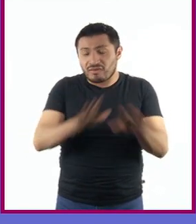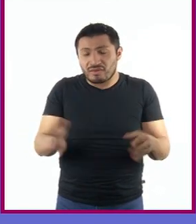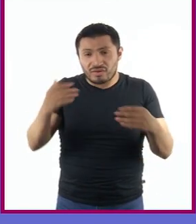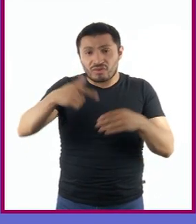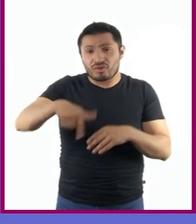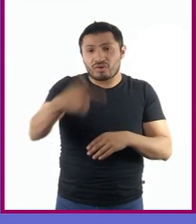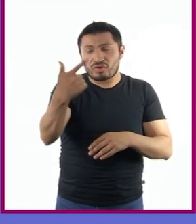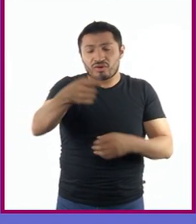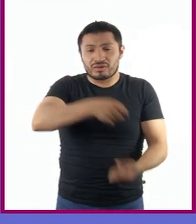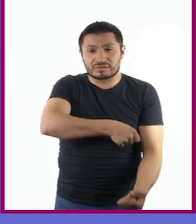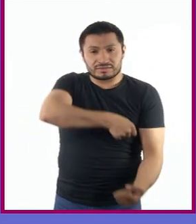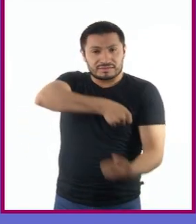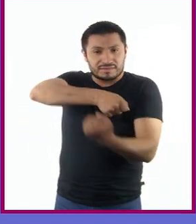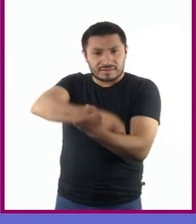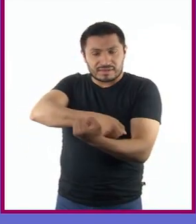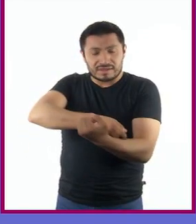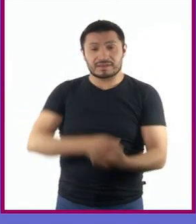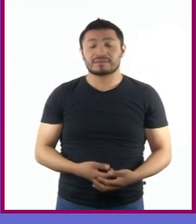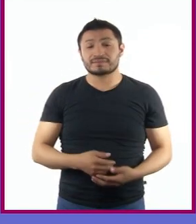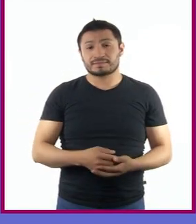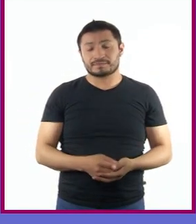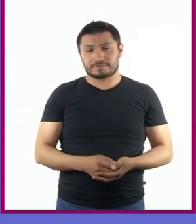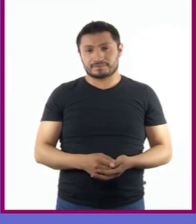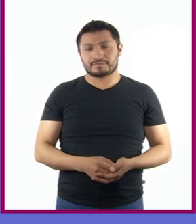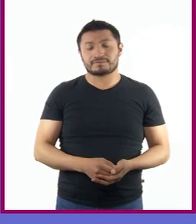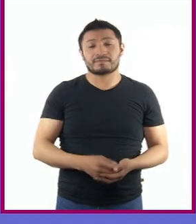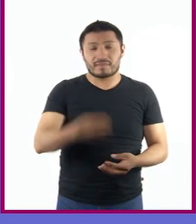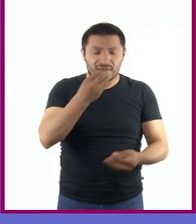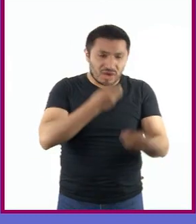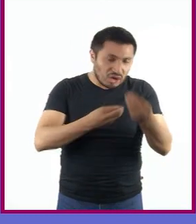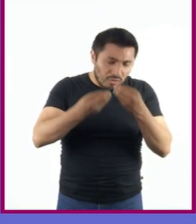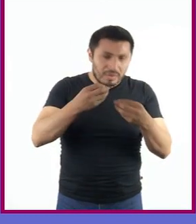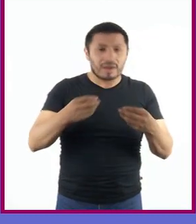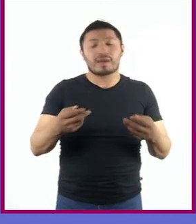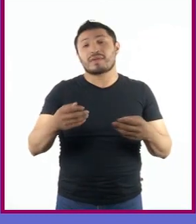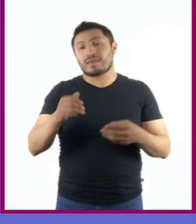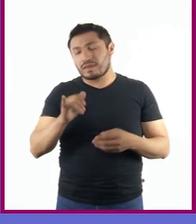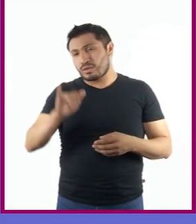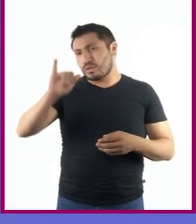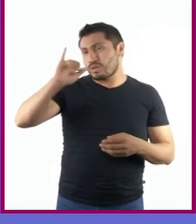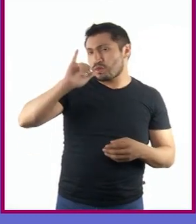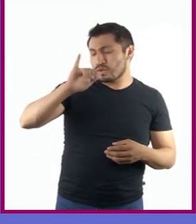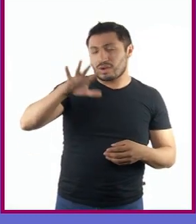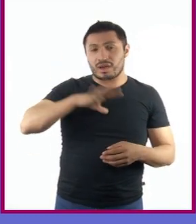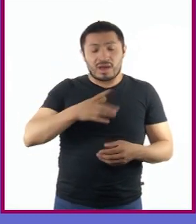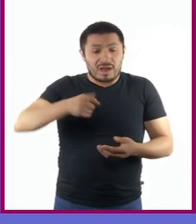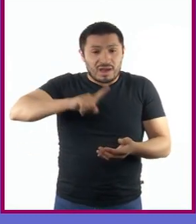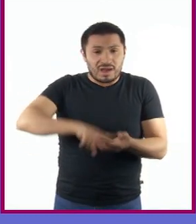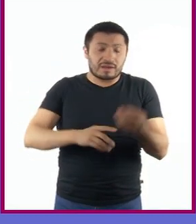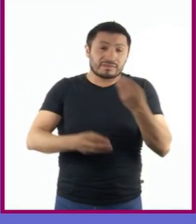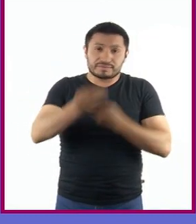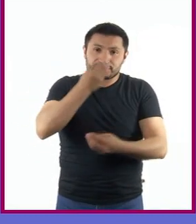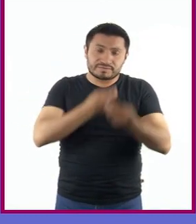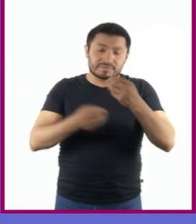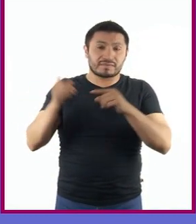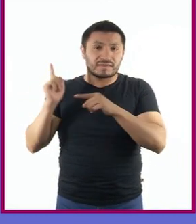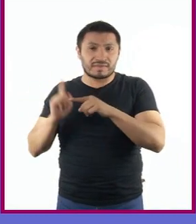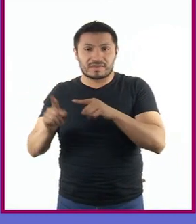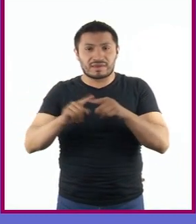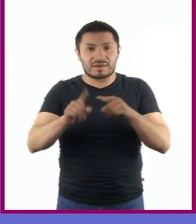del bien comer, las cuales consideran alimentos, platillos y bebidas que forman parte de la dieta en los